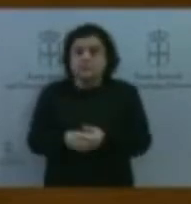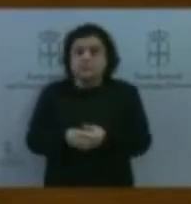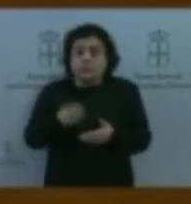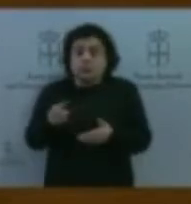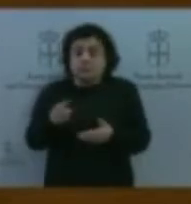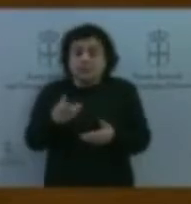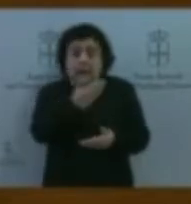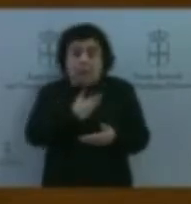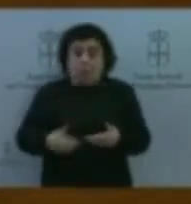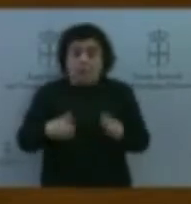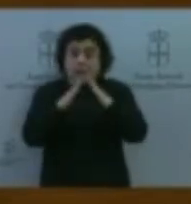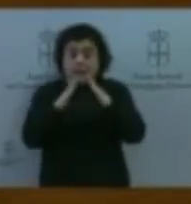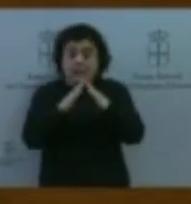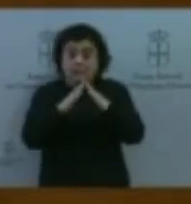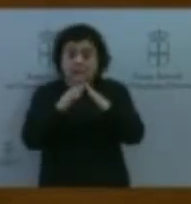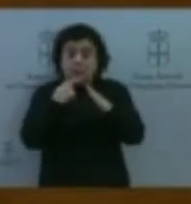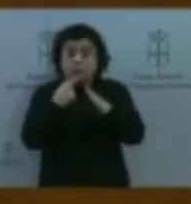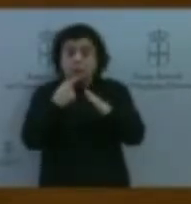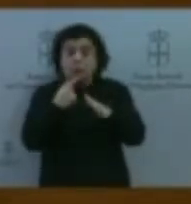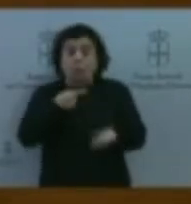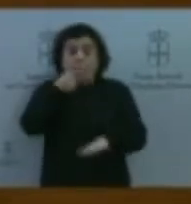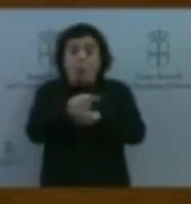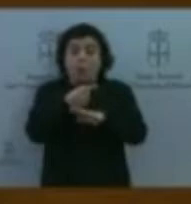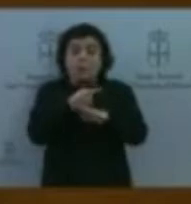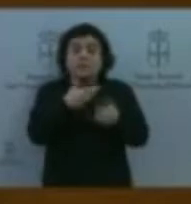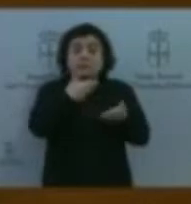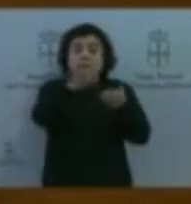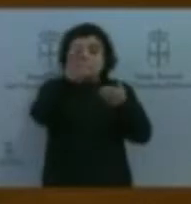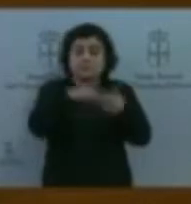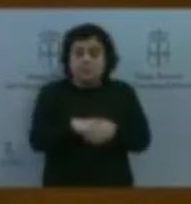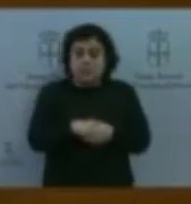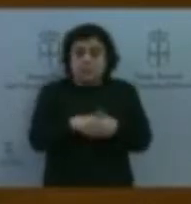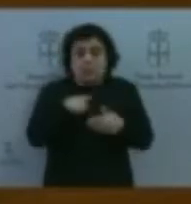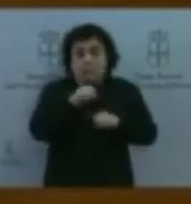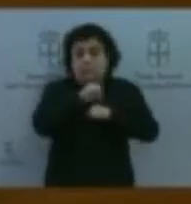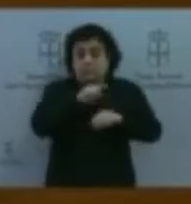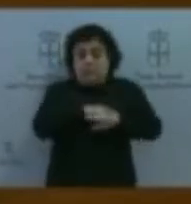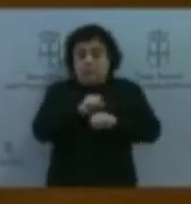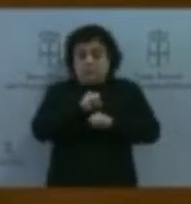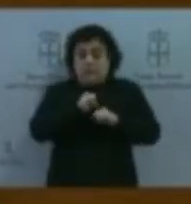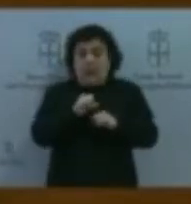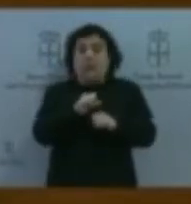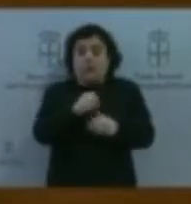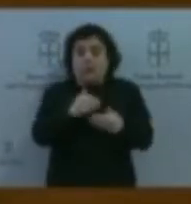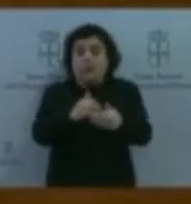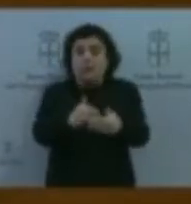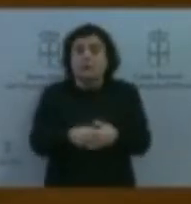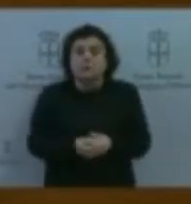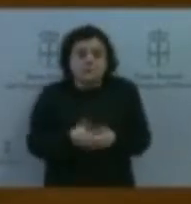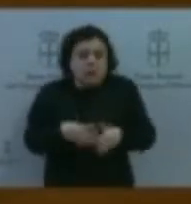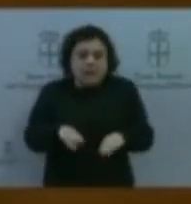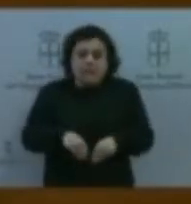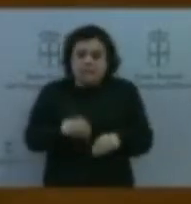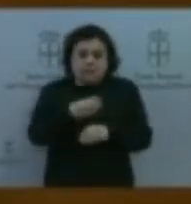espera por el Principado. Bueno, evidentemente, esto es inaceptable. Les han planteado la plataforma de afectados por la hipoteca